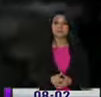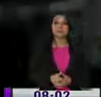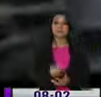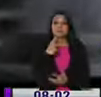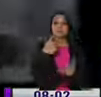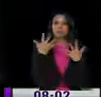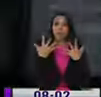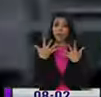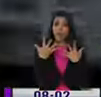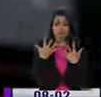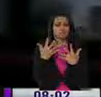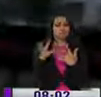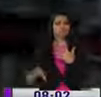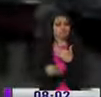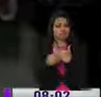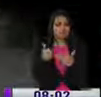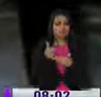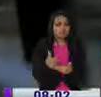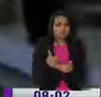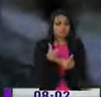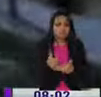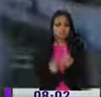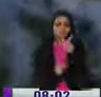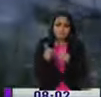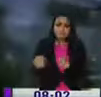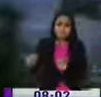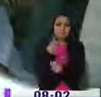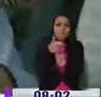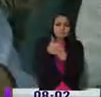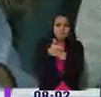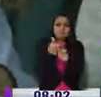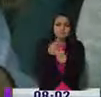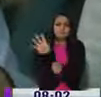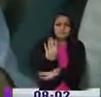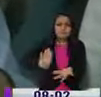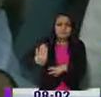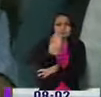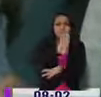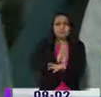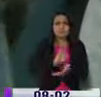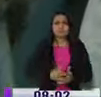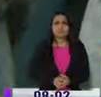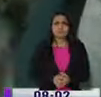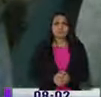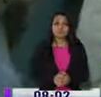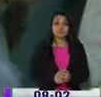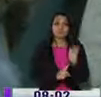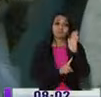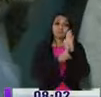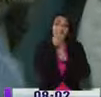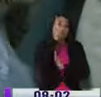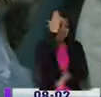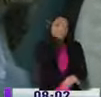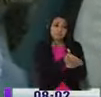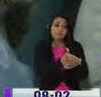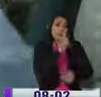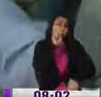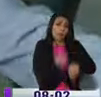obra traerá consigo muchos beneficios para quienes viven en el sector. No pueden impedir el desarrollo, no pueden